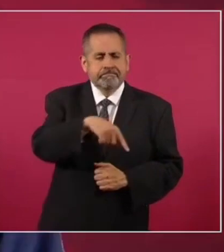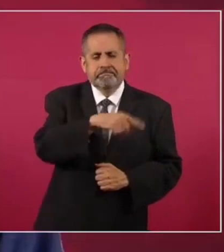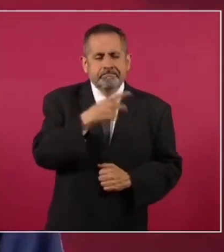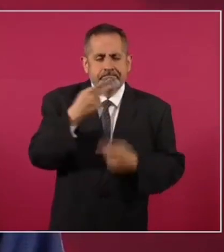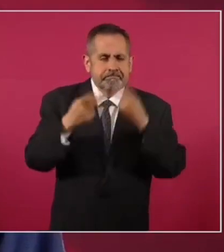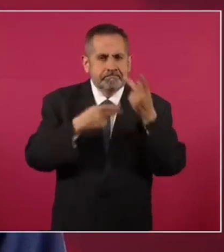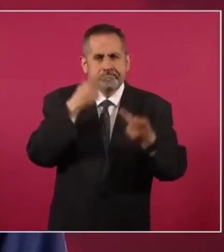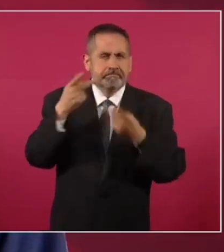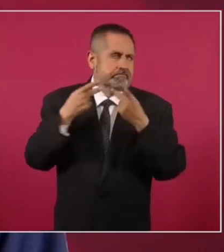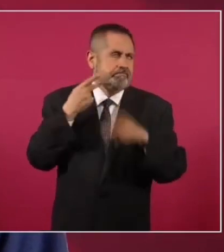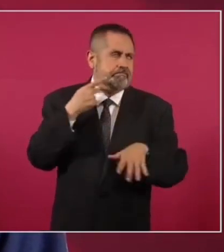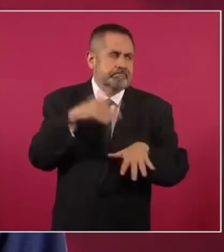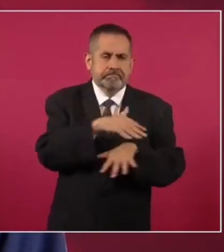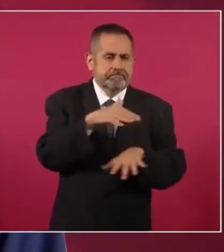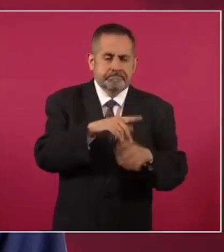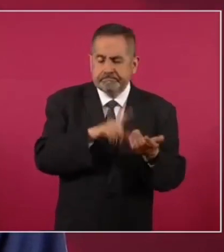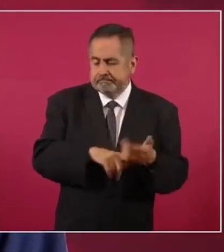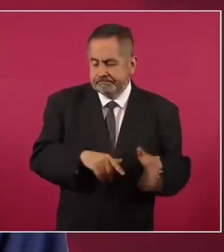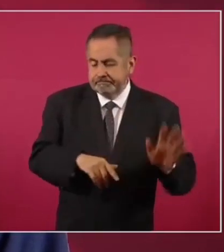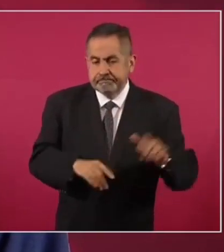politiquería